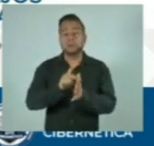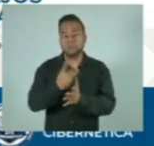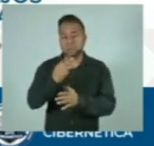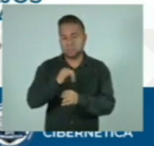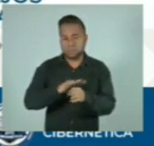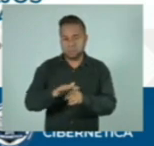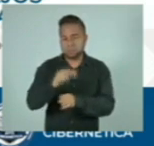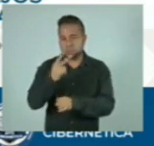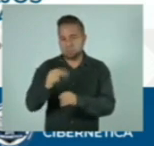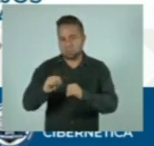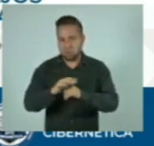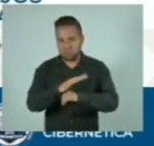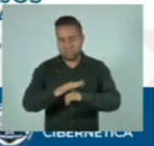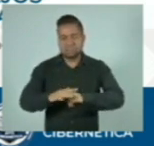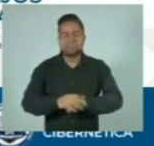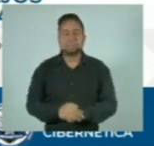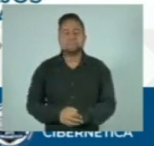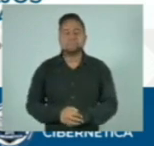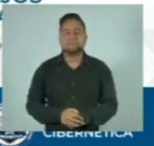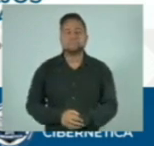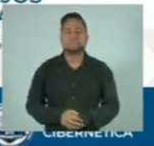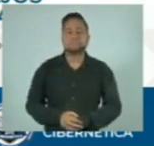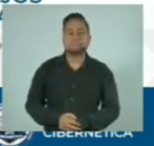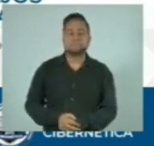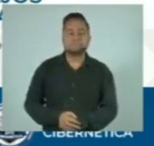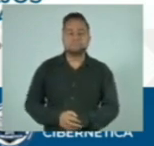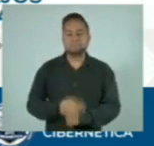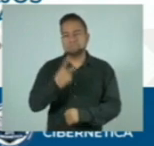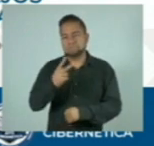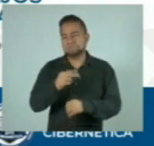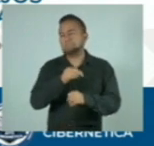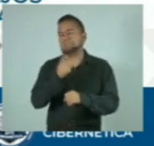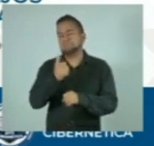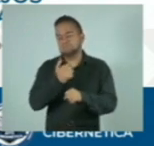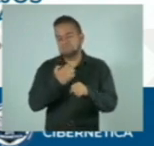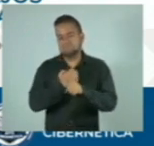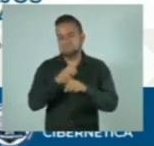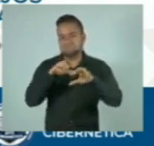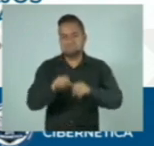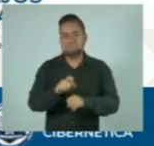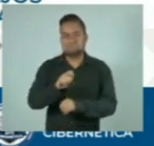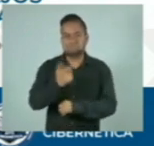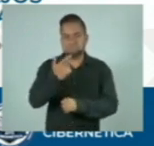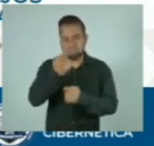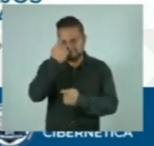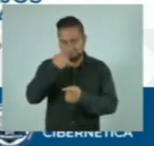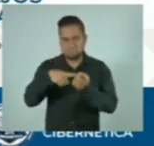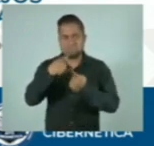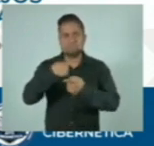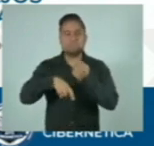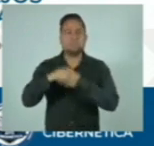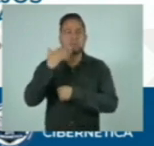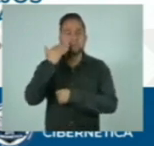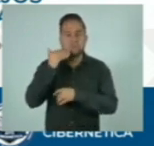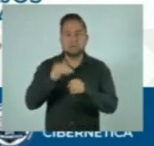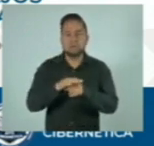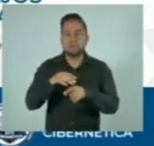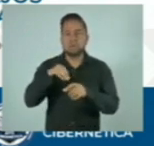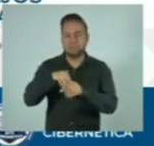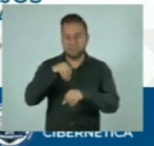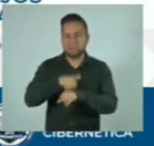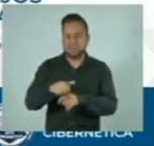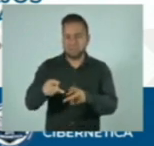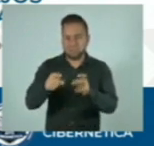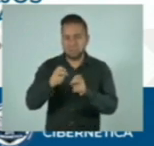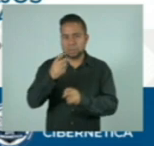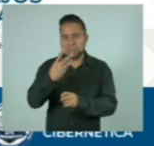Istmo, 2 en la costa. 2 corean en otros estados. Se recuperaron 27 cuentas de usuarios de redes sociales por robo de contraseña,